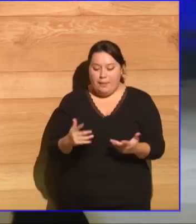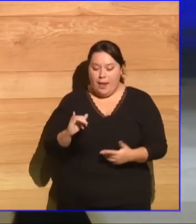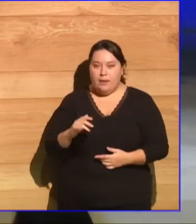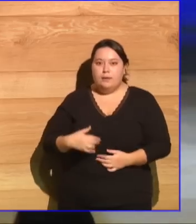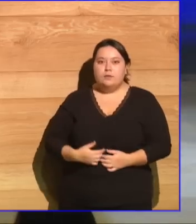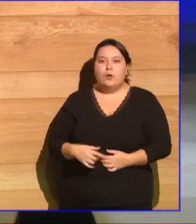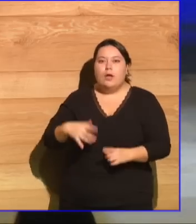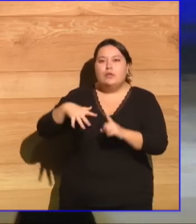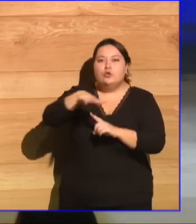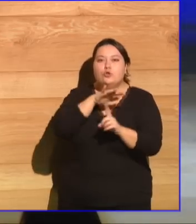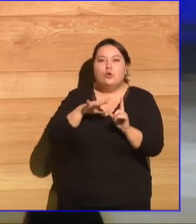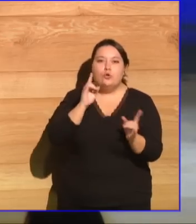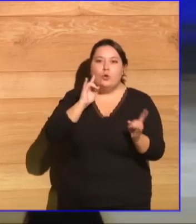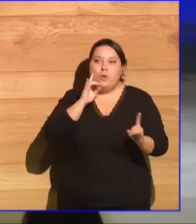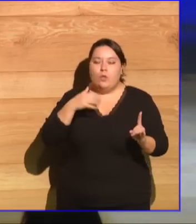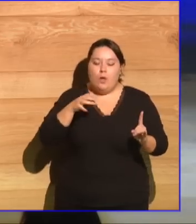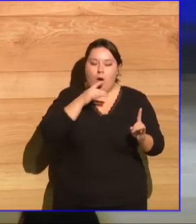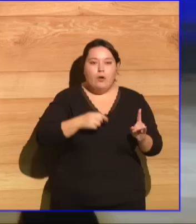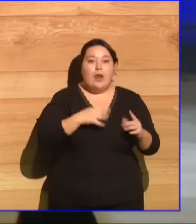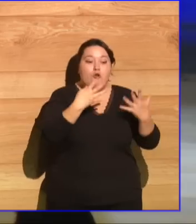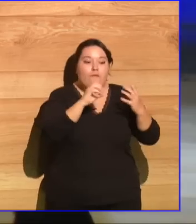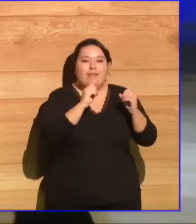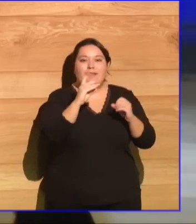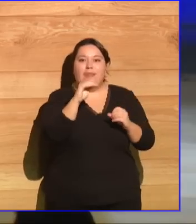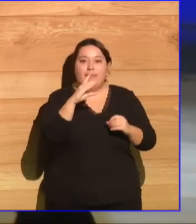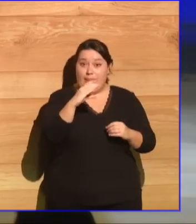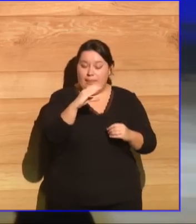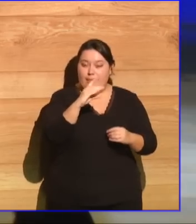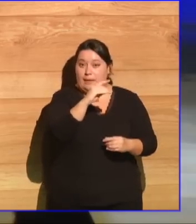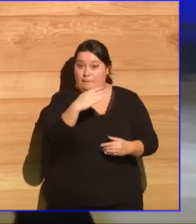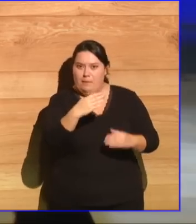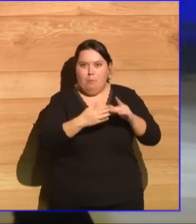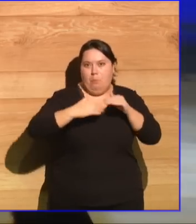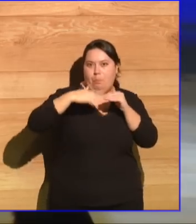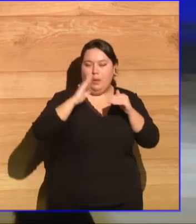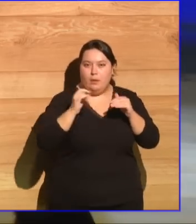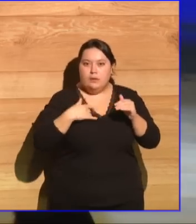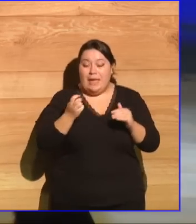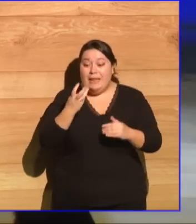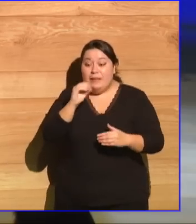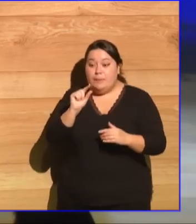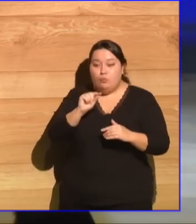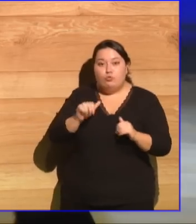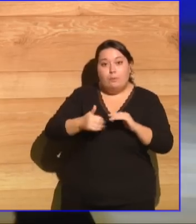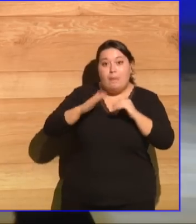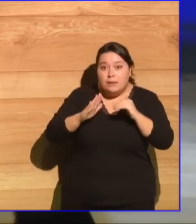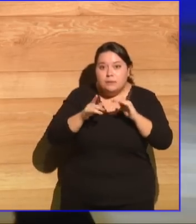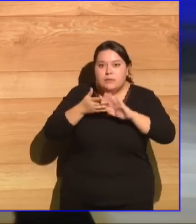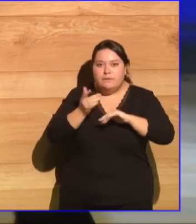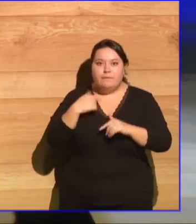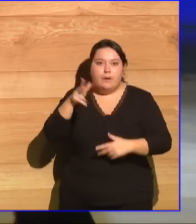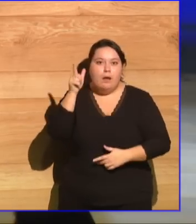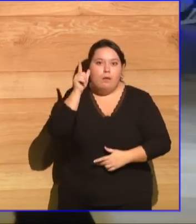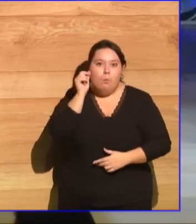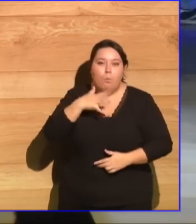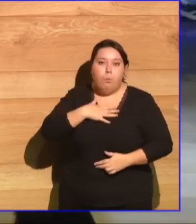entorno ruidoso, los niveles de sonido superan los 90 decibelios. Exponerse a este nivel de ruido durante unos 30 minutos puede provocar una pérdida de audición